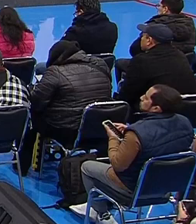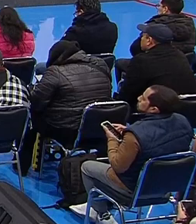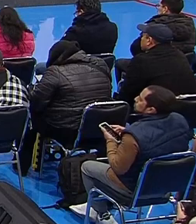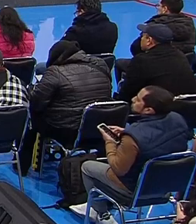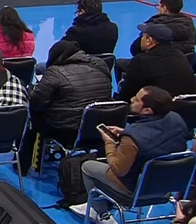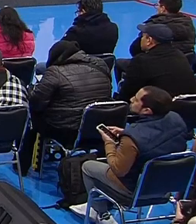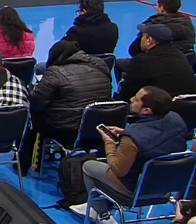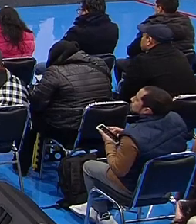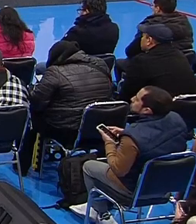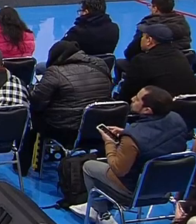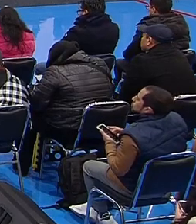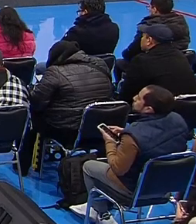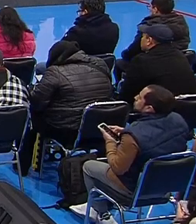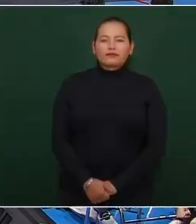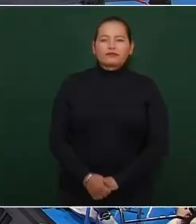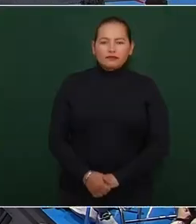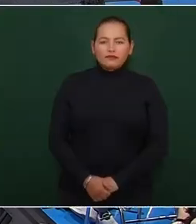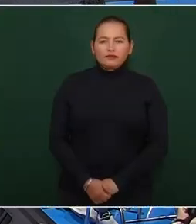Gracias.